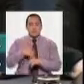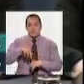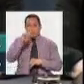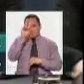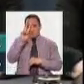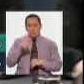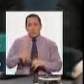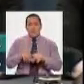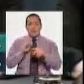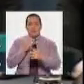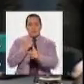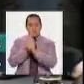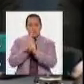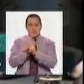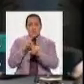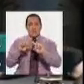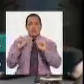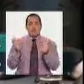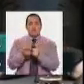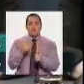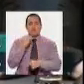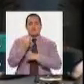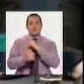Perú ante la Corte Interamericana.